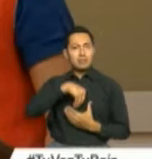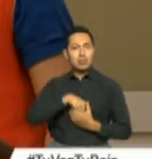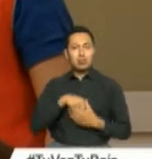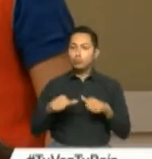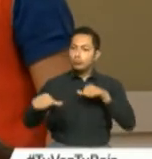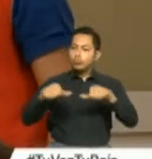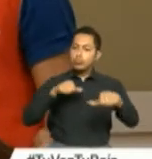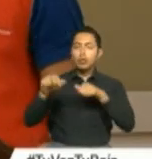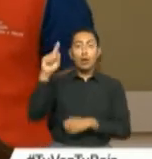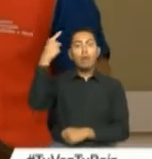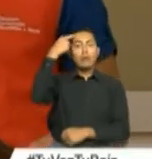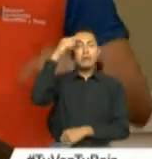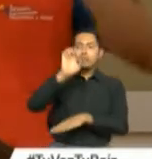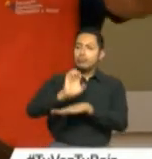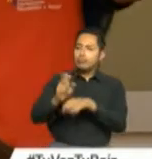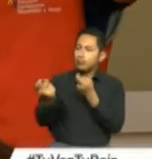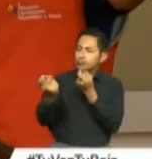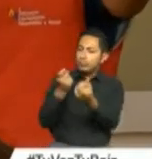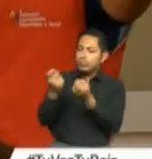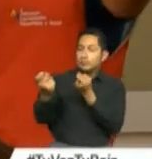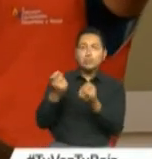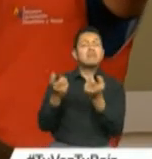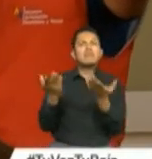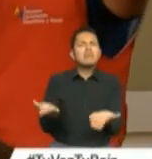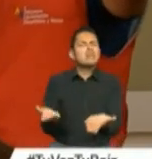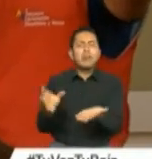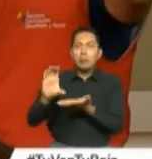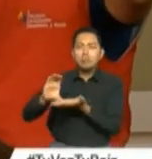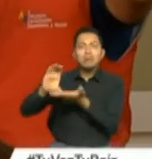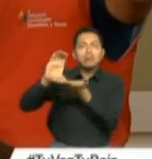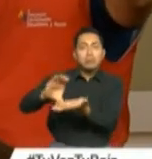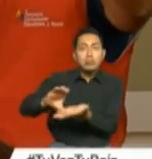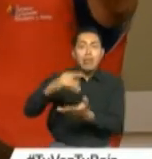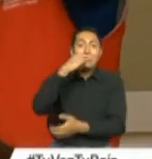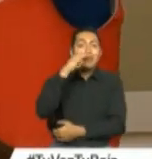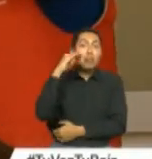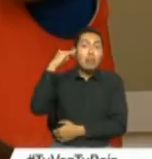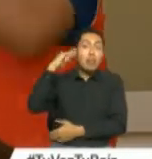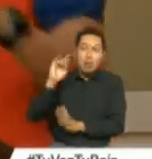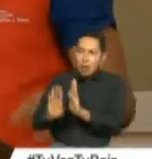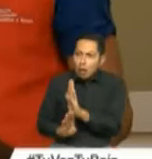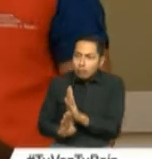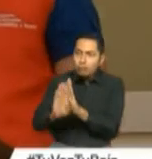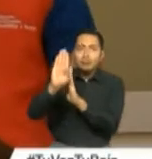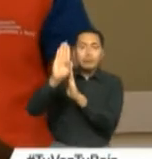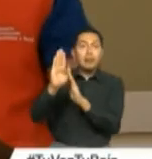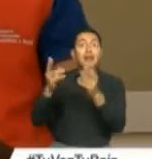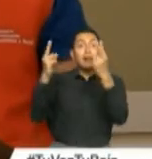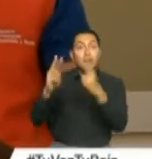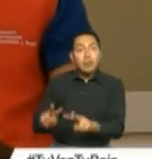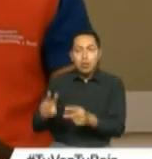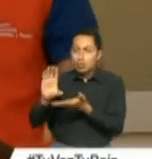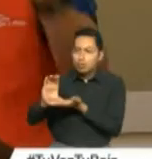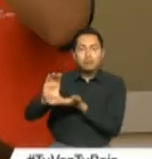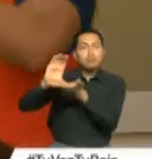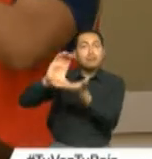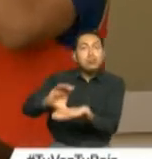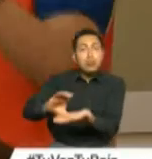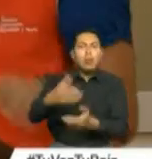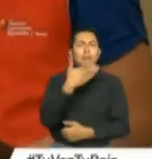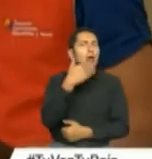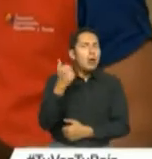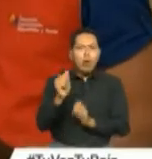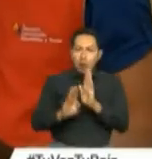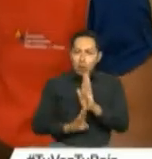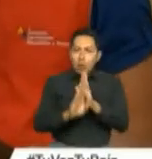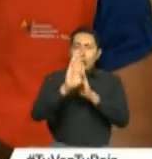de un Estado, y eso es invertir en desarrollo infantil, pero también invertir en mejorar las